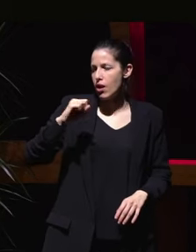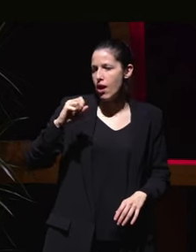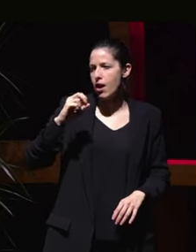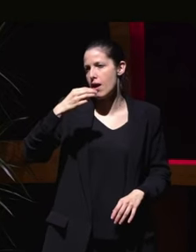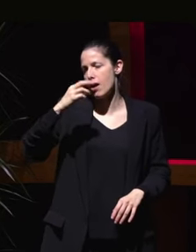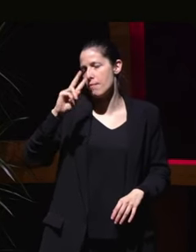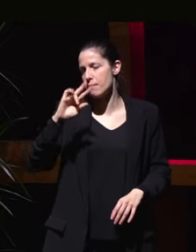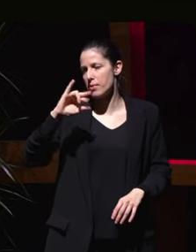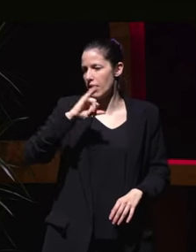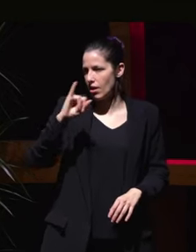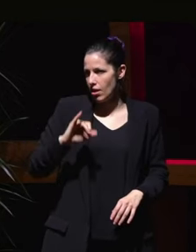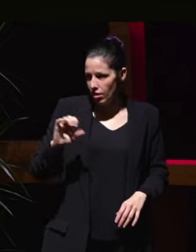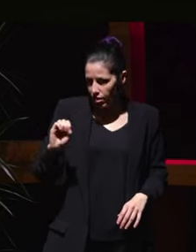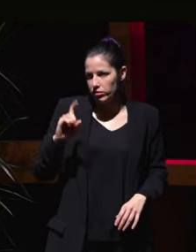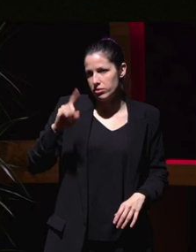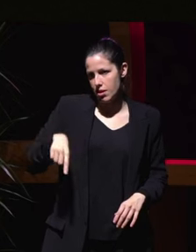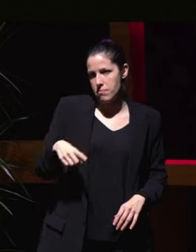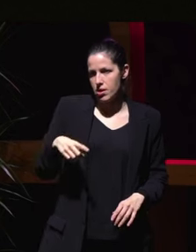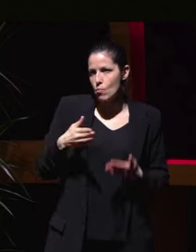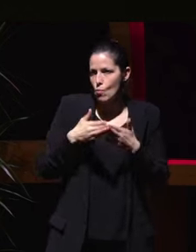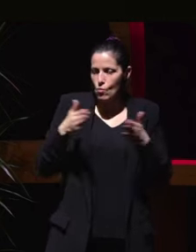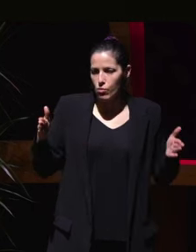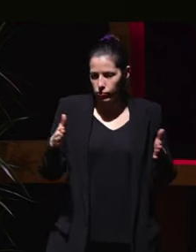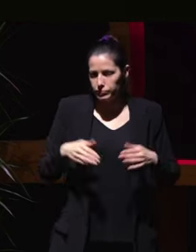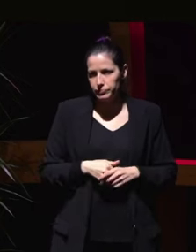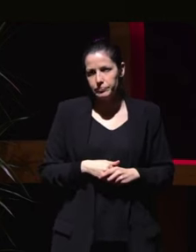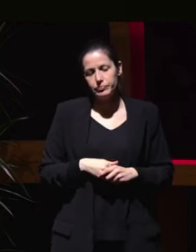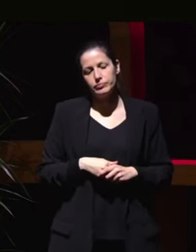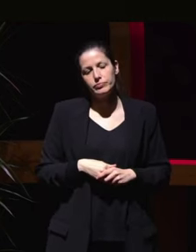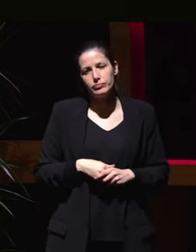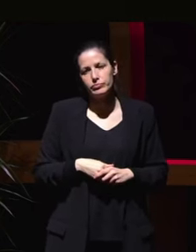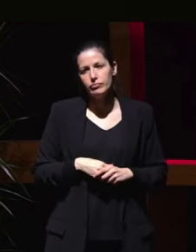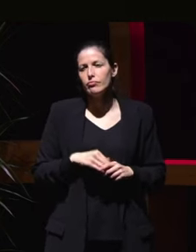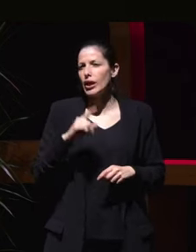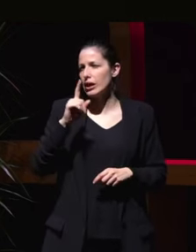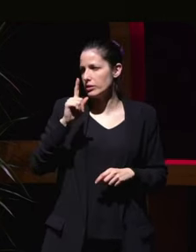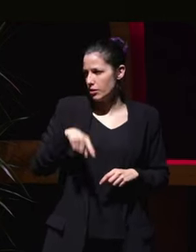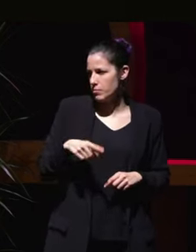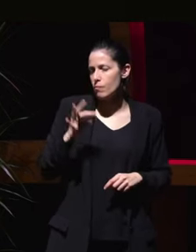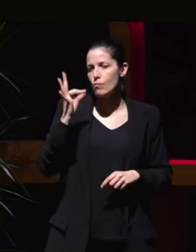televisión, na información deportiva. E logo, hai que telos. Para que as mulleres